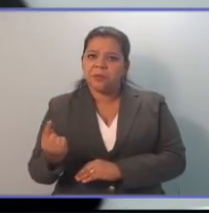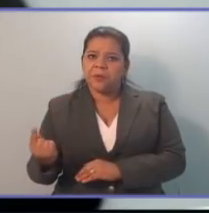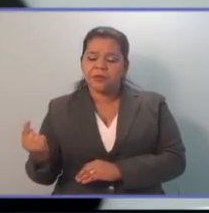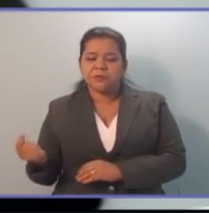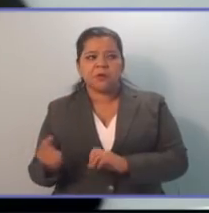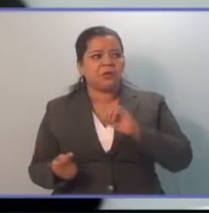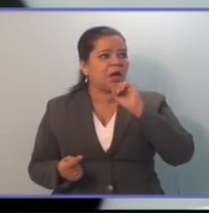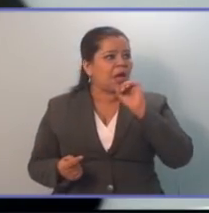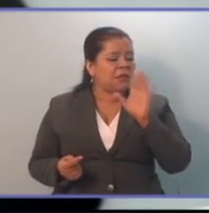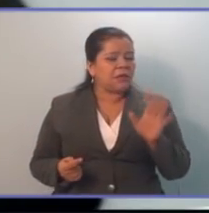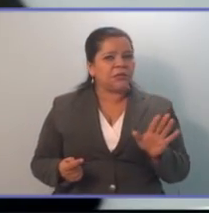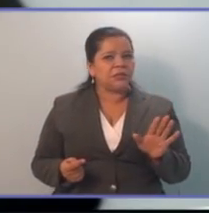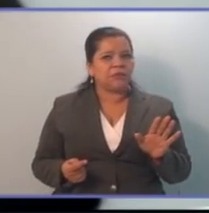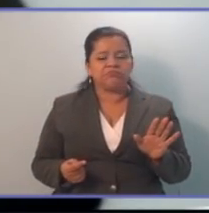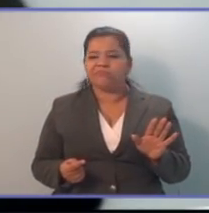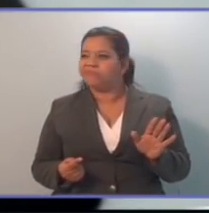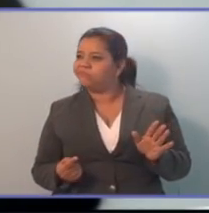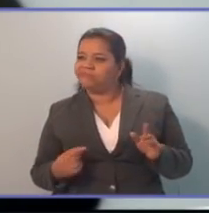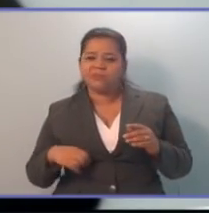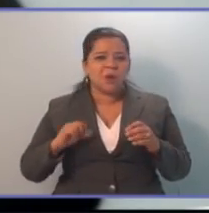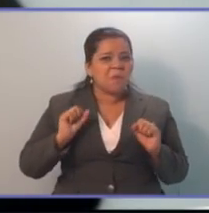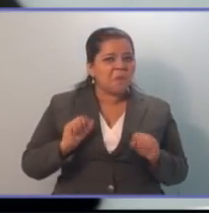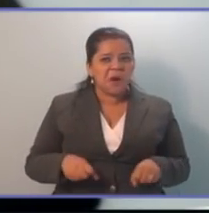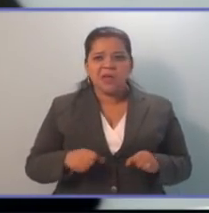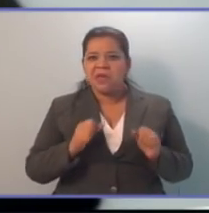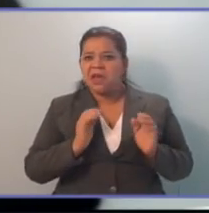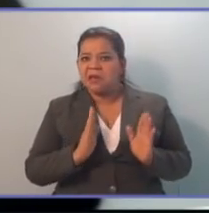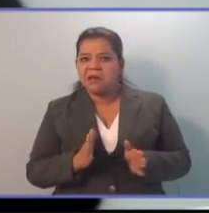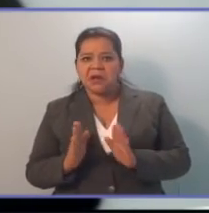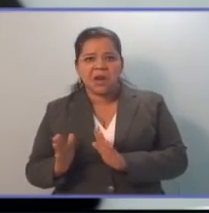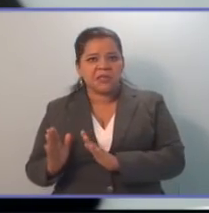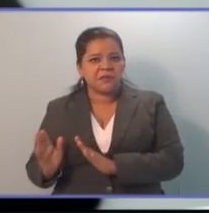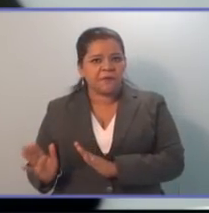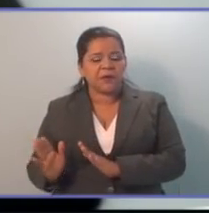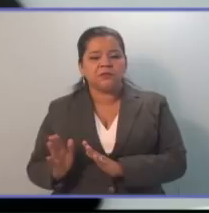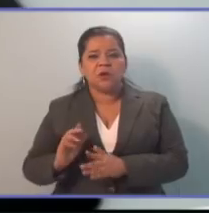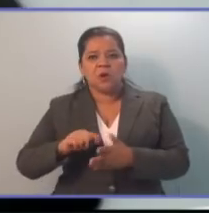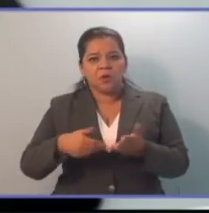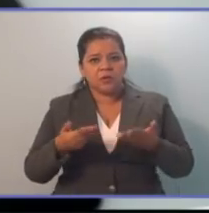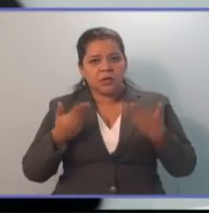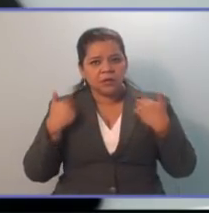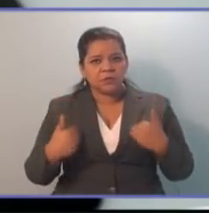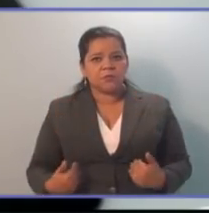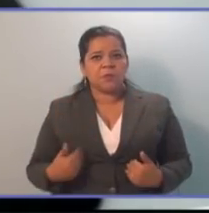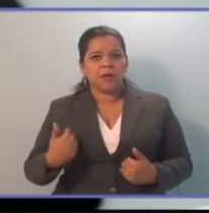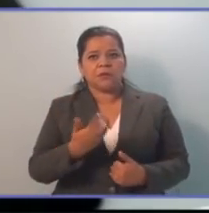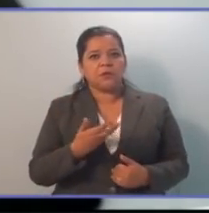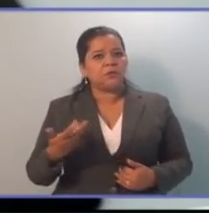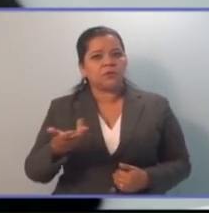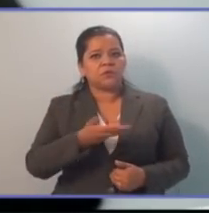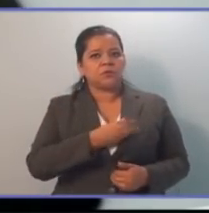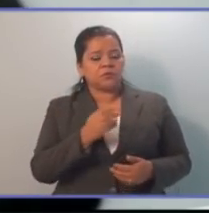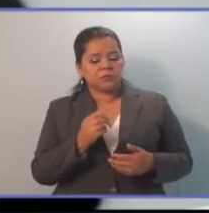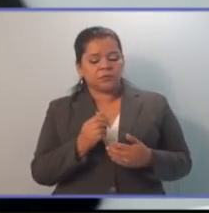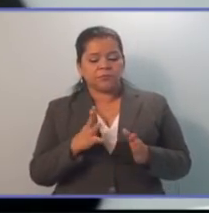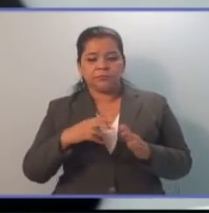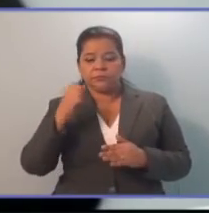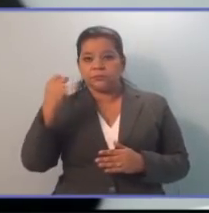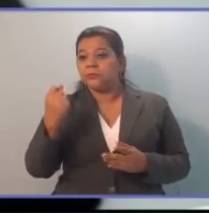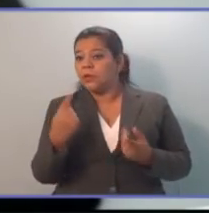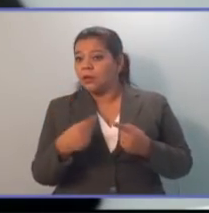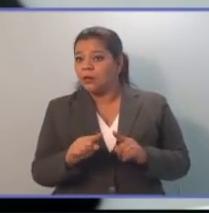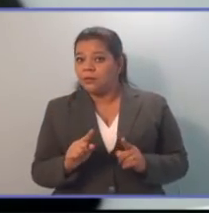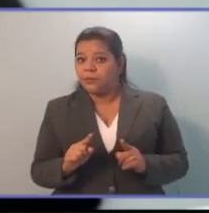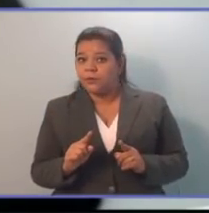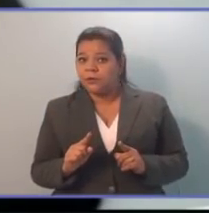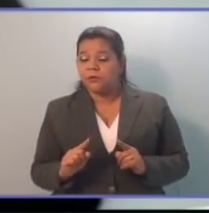dicen de que no puede haber esa clasificación y que los derechos humanos son uno solo de principio a fin, pero para